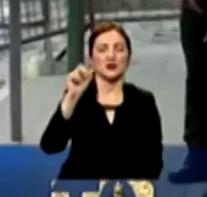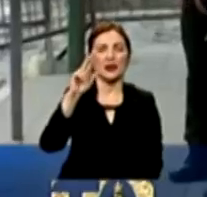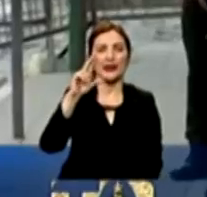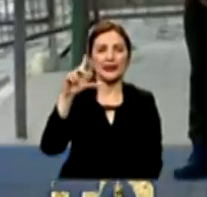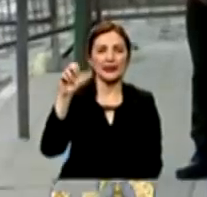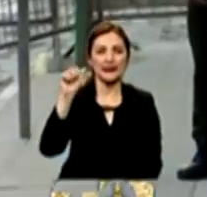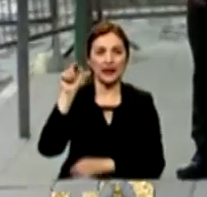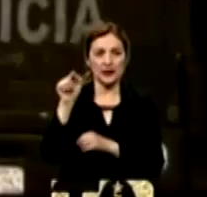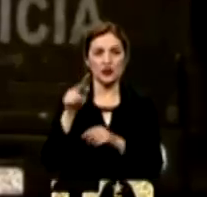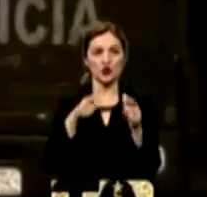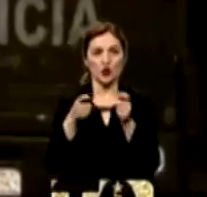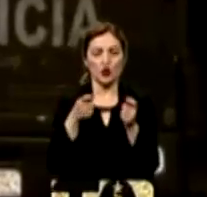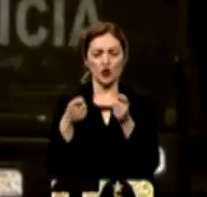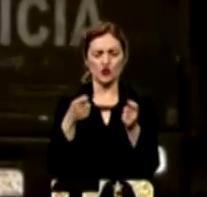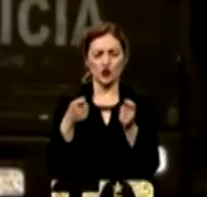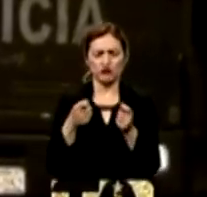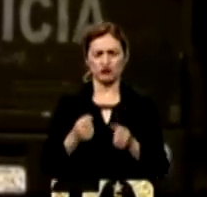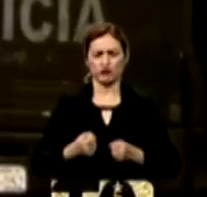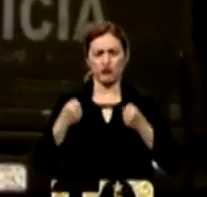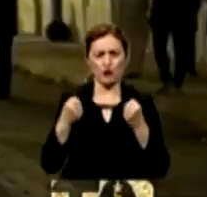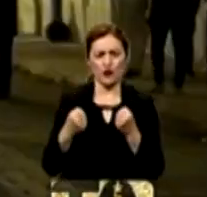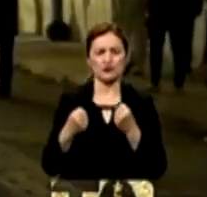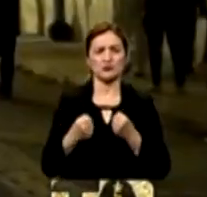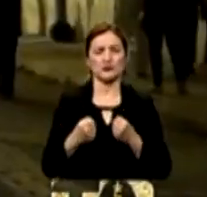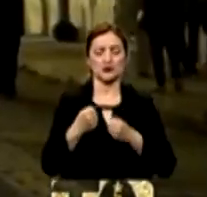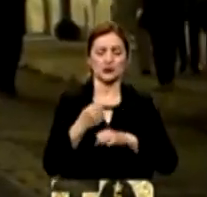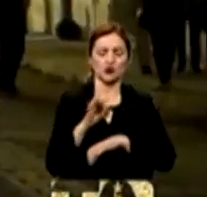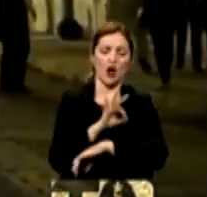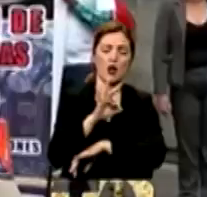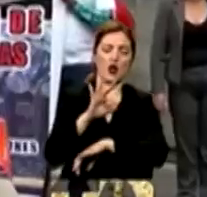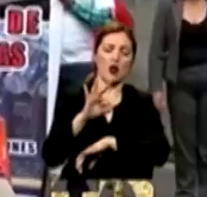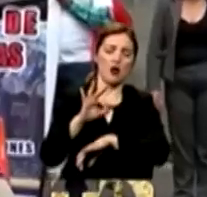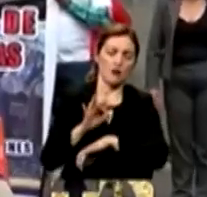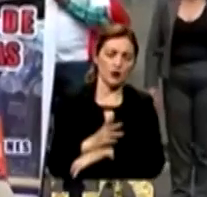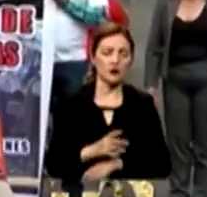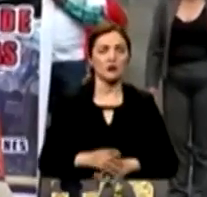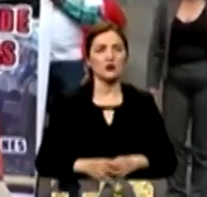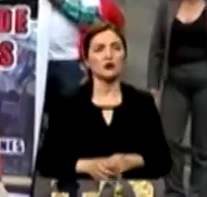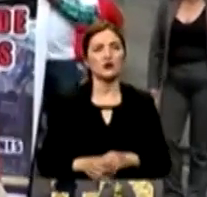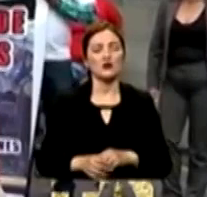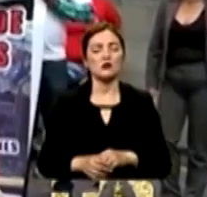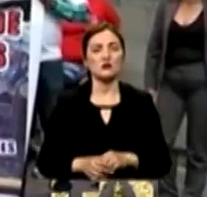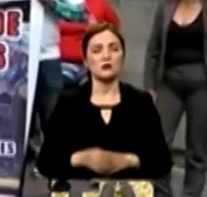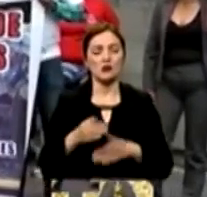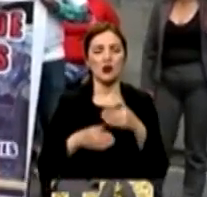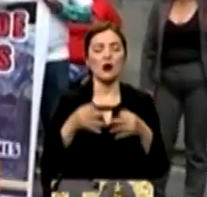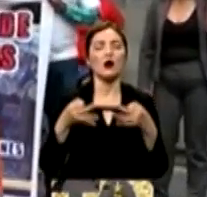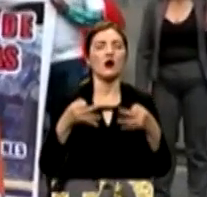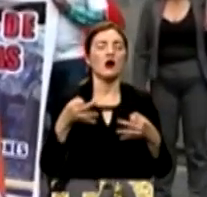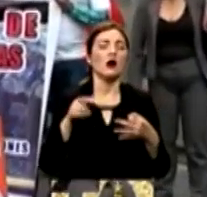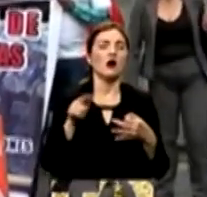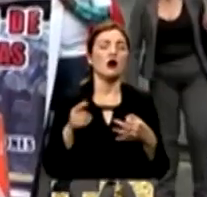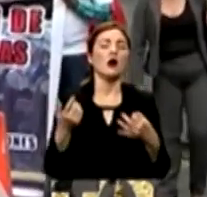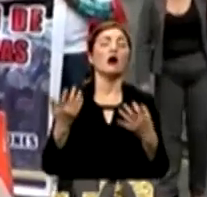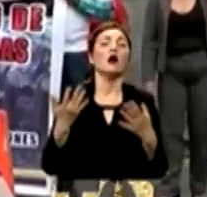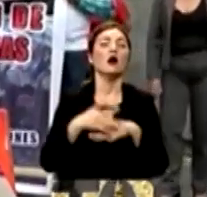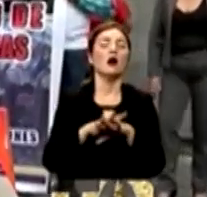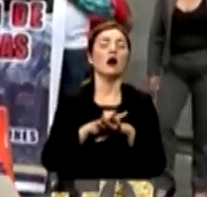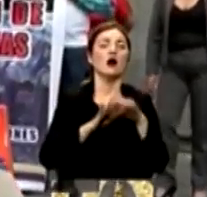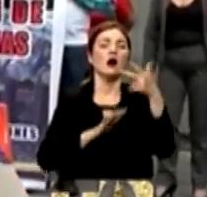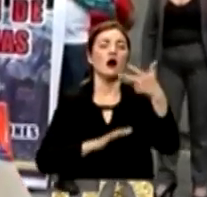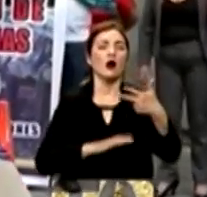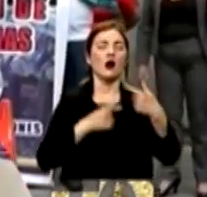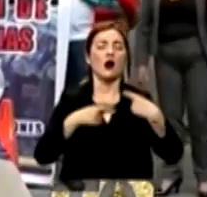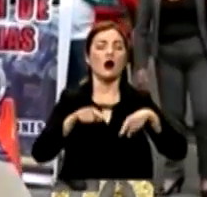fuerte operativo de control se observó durante las casi 9 horas de diligencia. Esta audiencia en la unidad judicial de Ibarra está conformada por